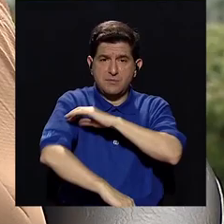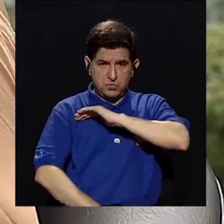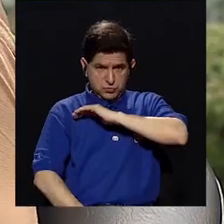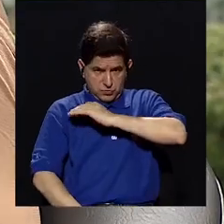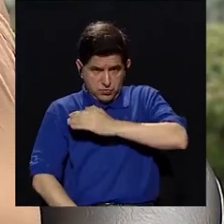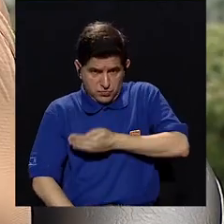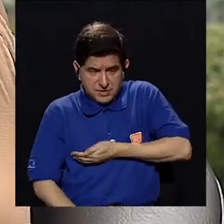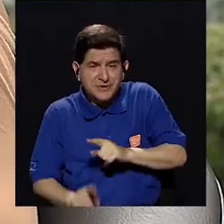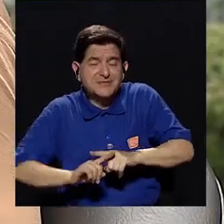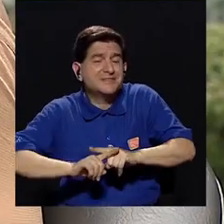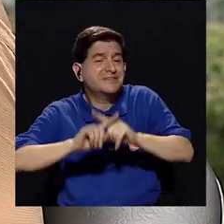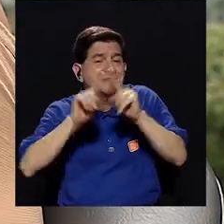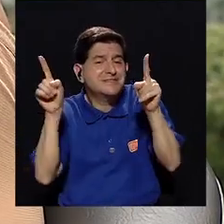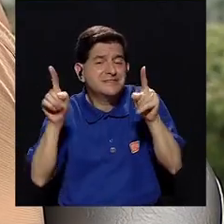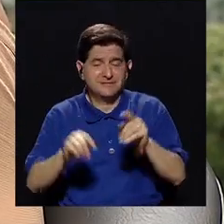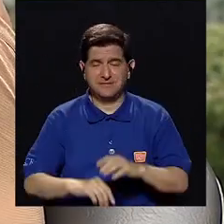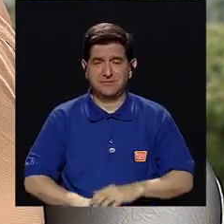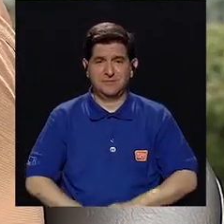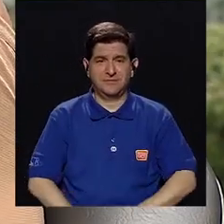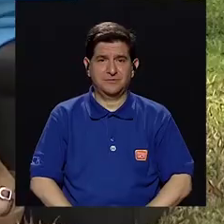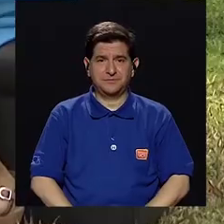l la mama dijeron